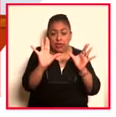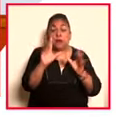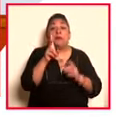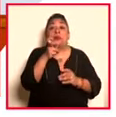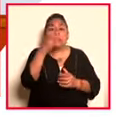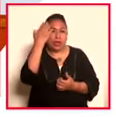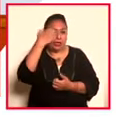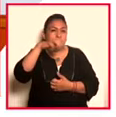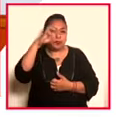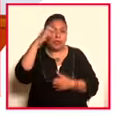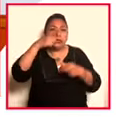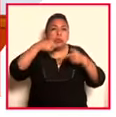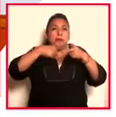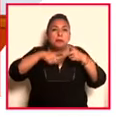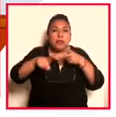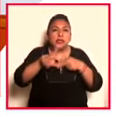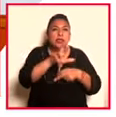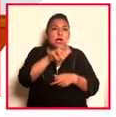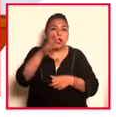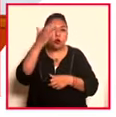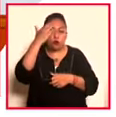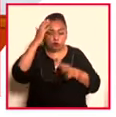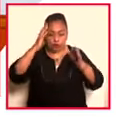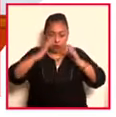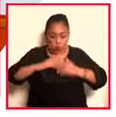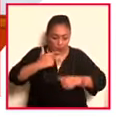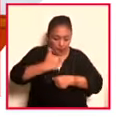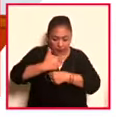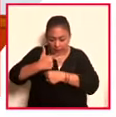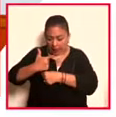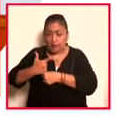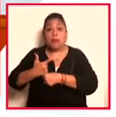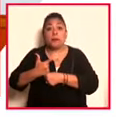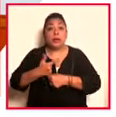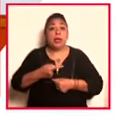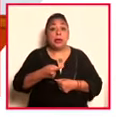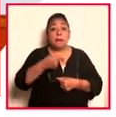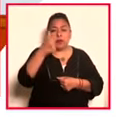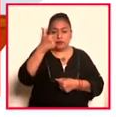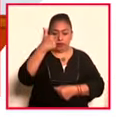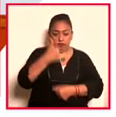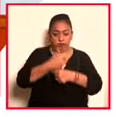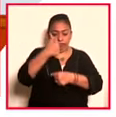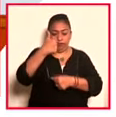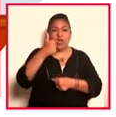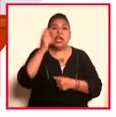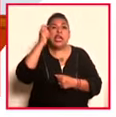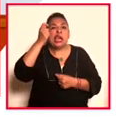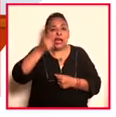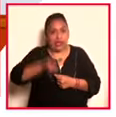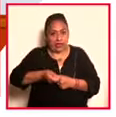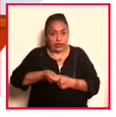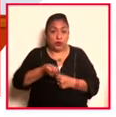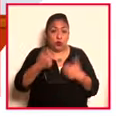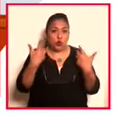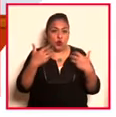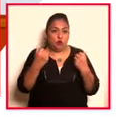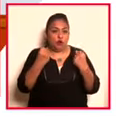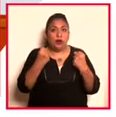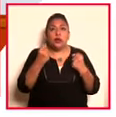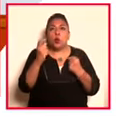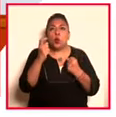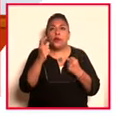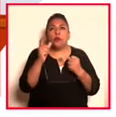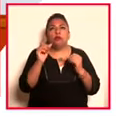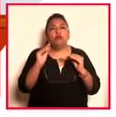experiencia que comienza por el reconocimiento del cuerpo. Lo primero que uno descubre, y lo más tremendo, cuando hace quietud